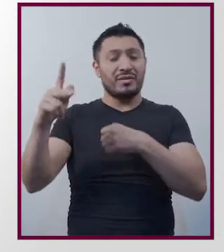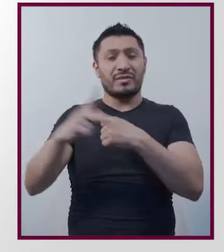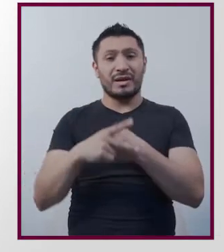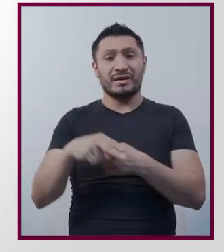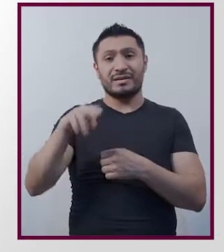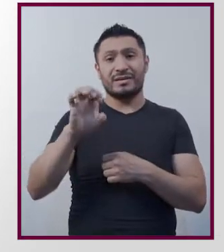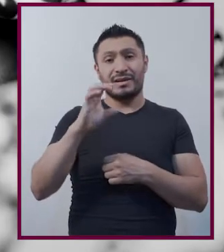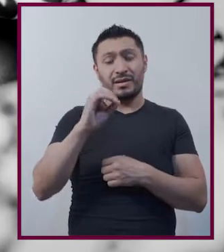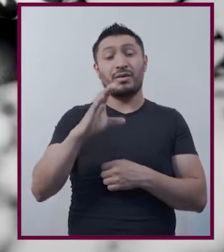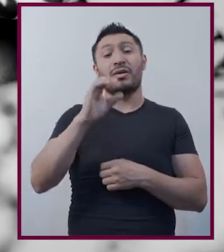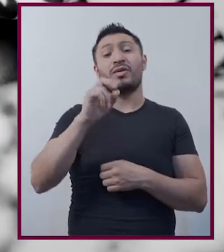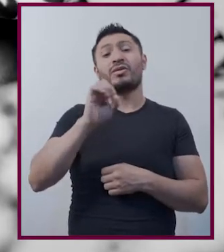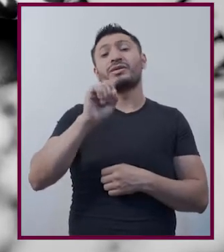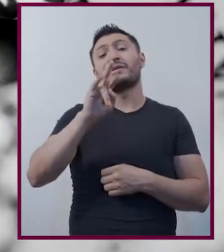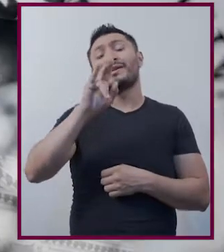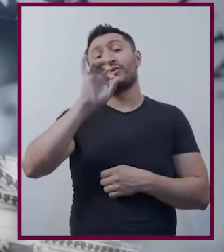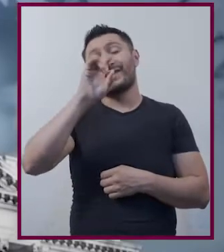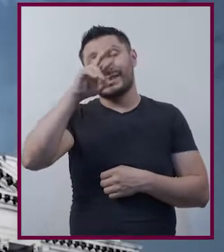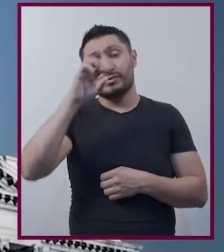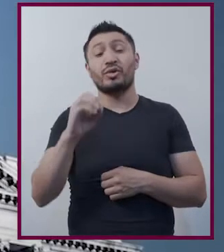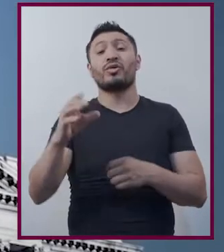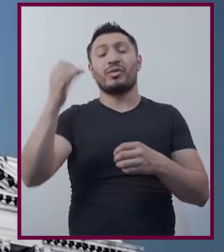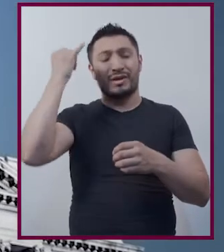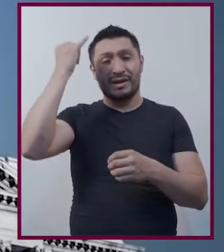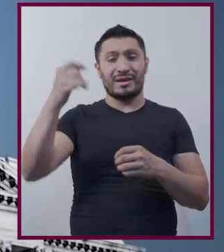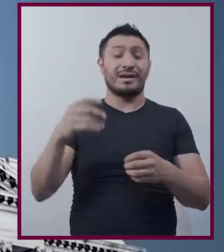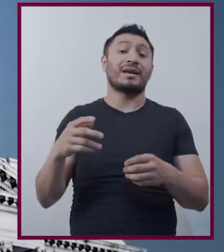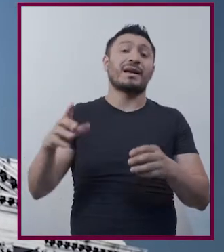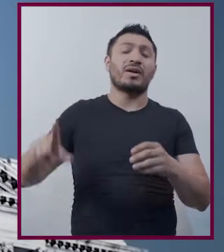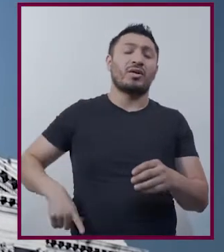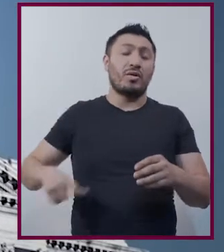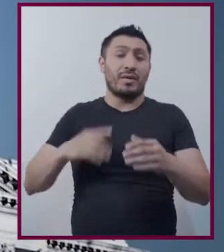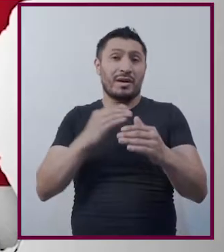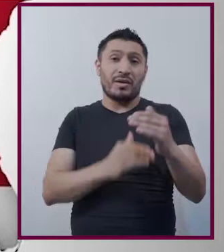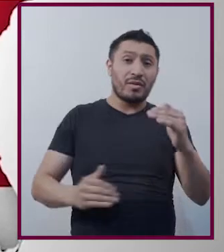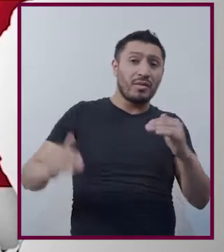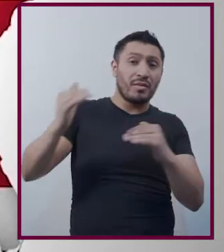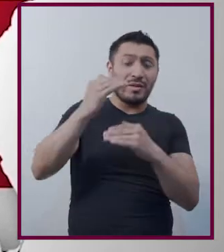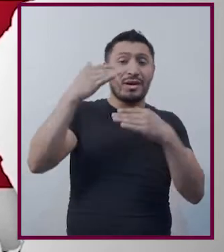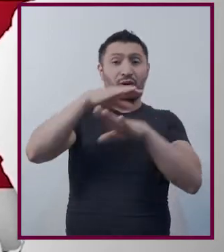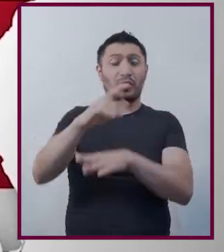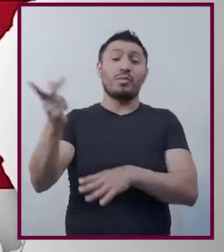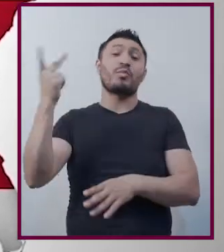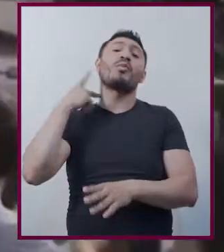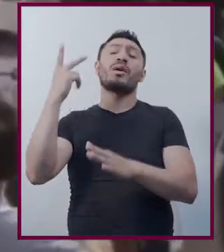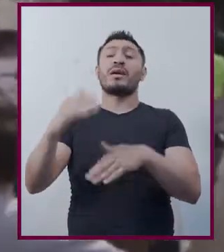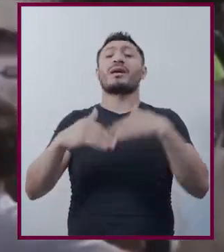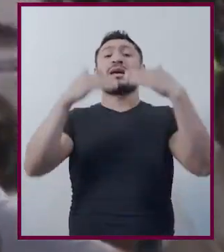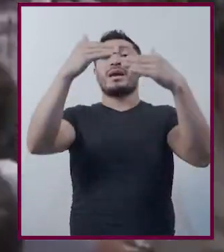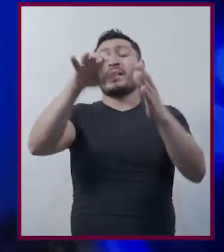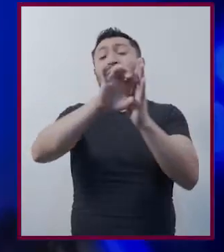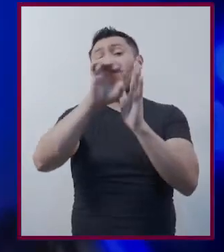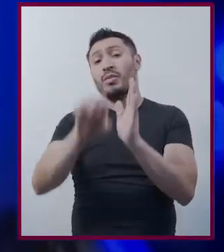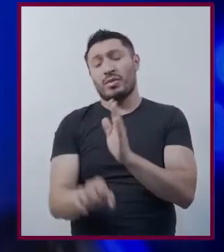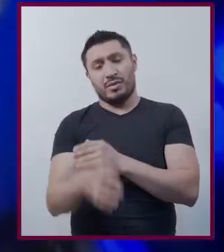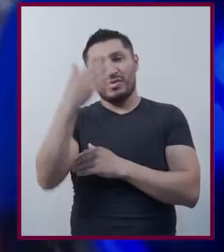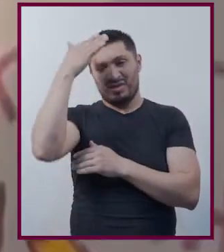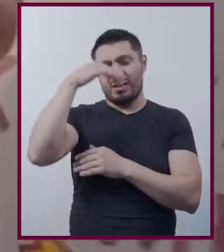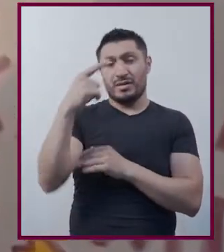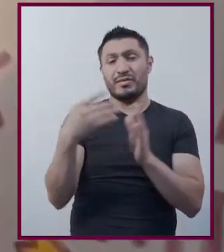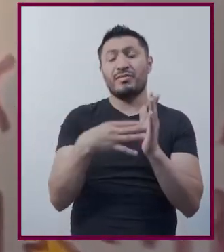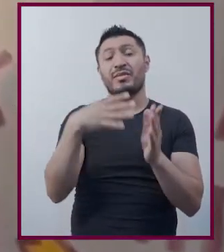una ideología que propone mayor influencia del gobierno en cuanto a su política exterior. Por ejemplo, sabemos